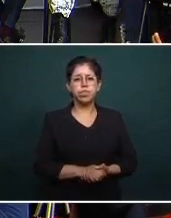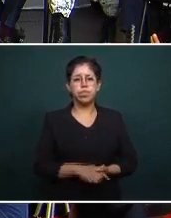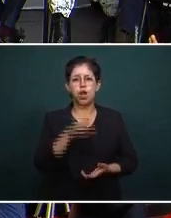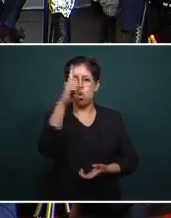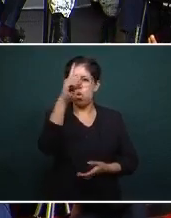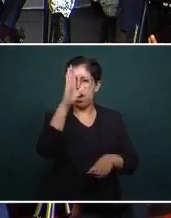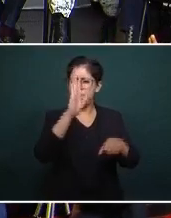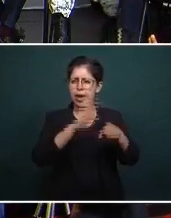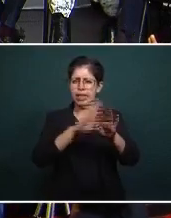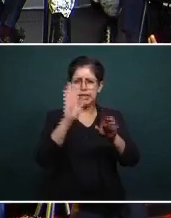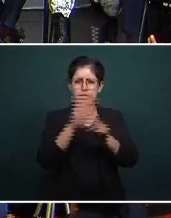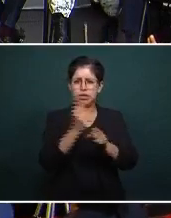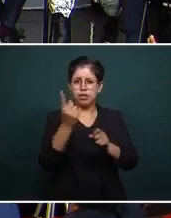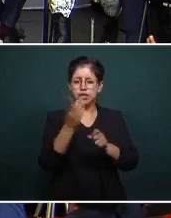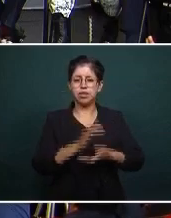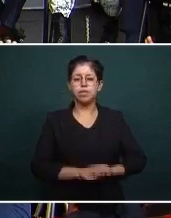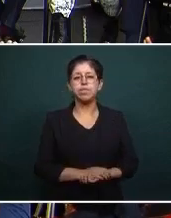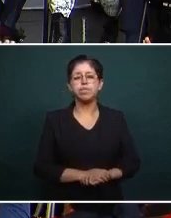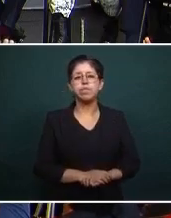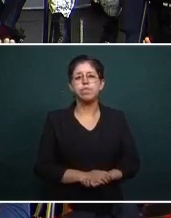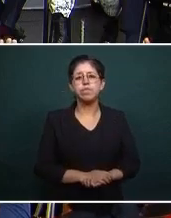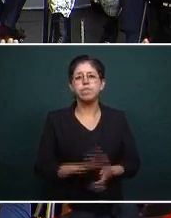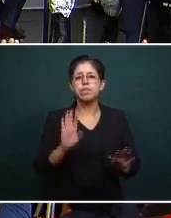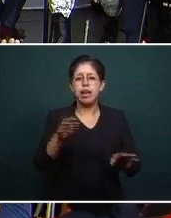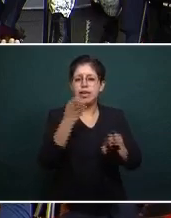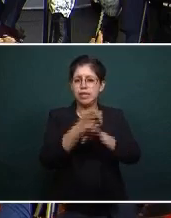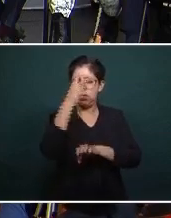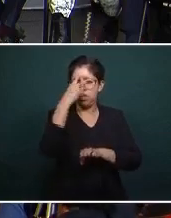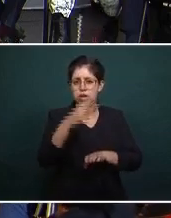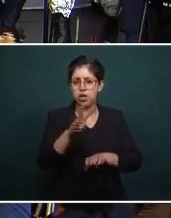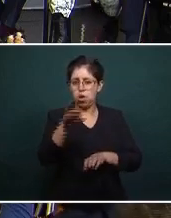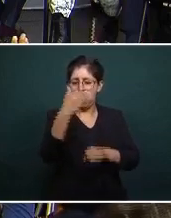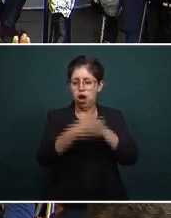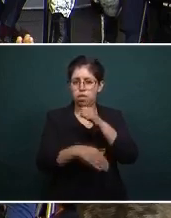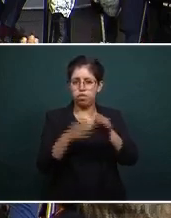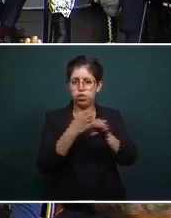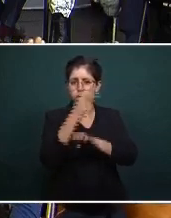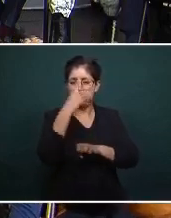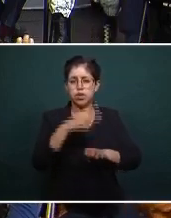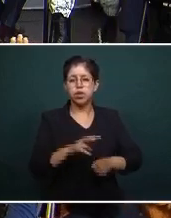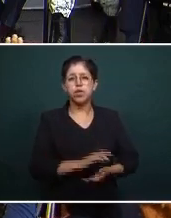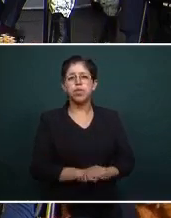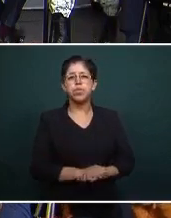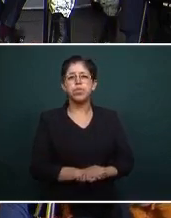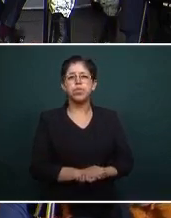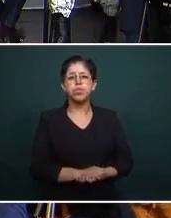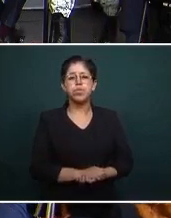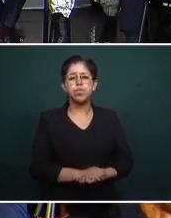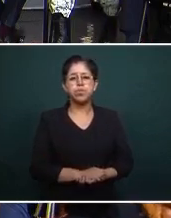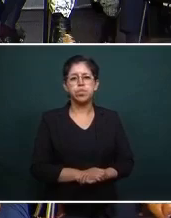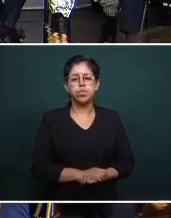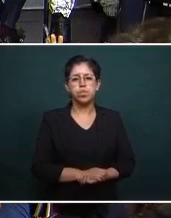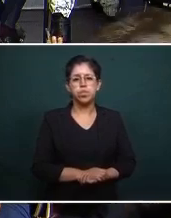Una más, porque para el Estado de México, terminamos. Y con…